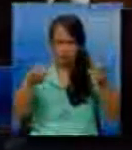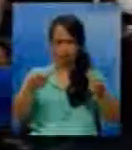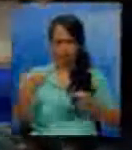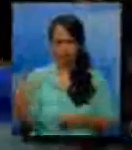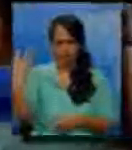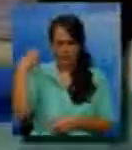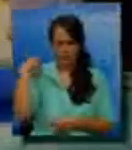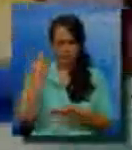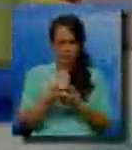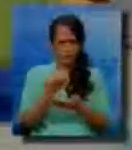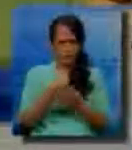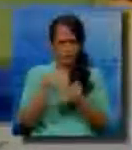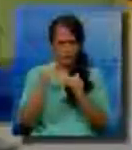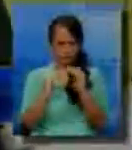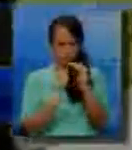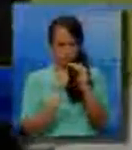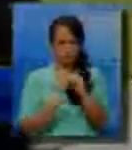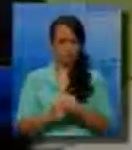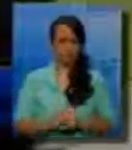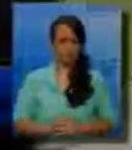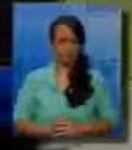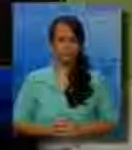económicas reducidas.